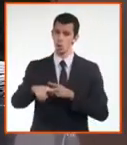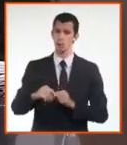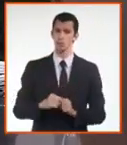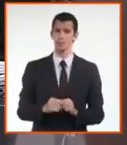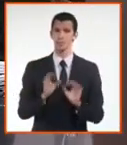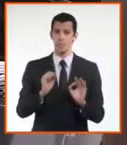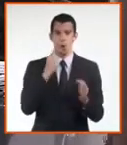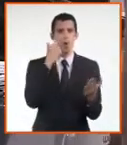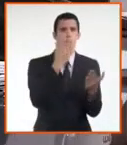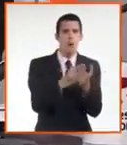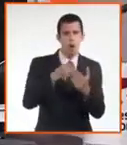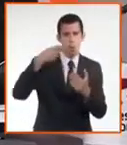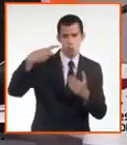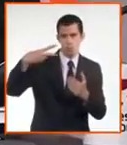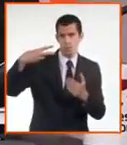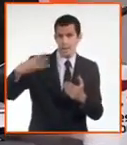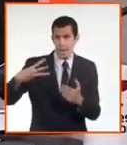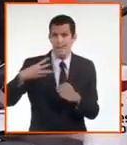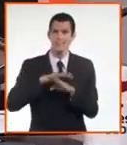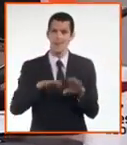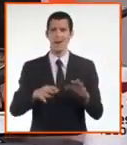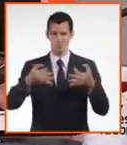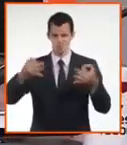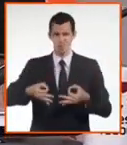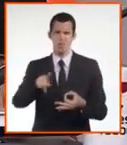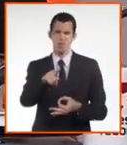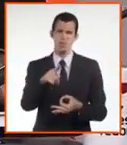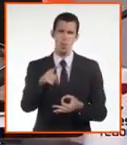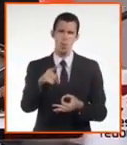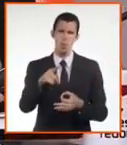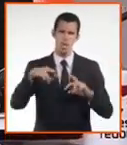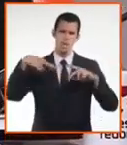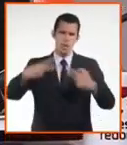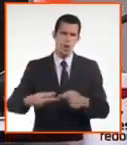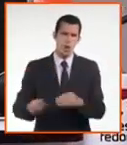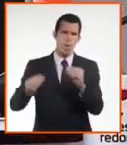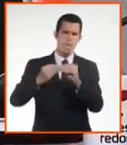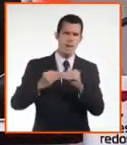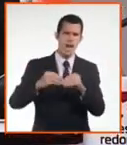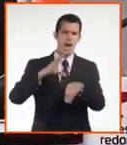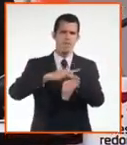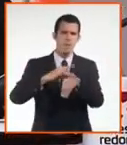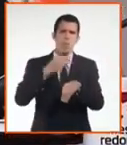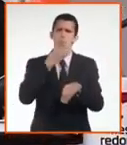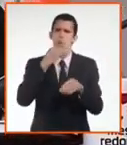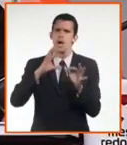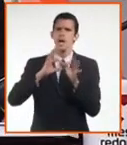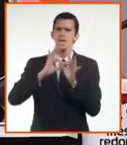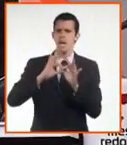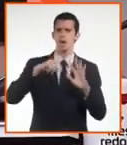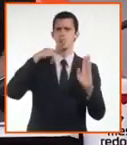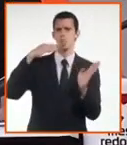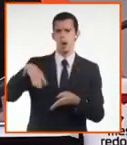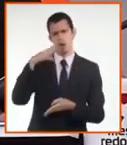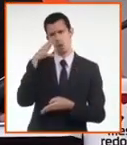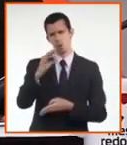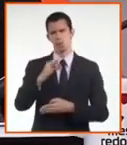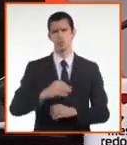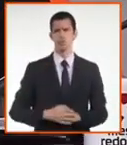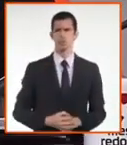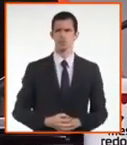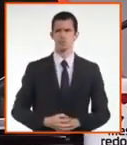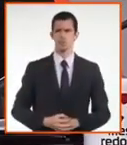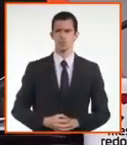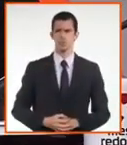ciencia cubana una ciencia que es capaz por supuesto de producir medicamentos de